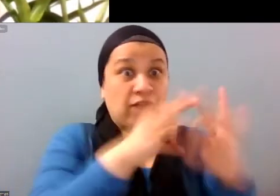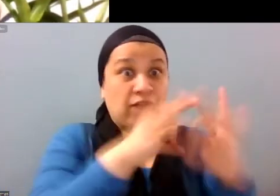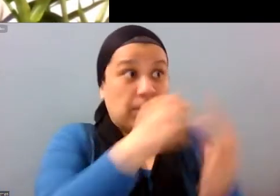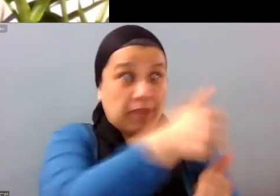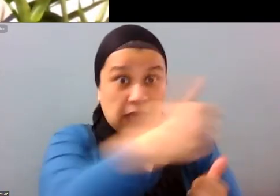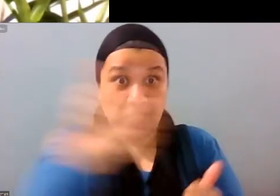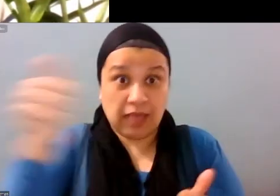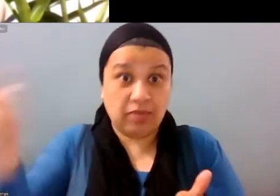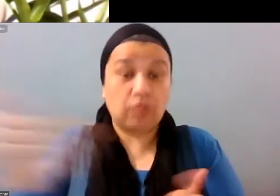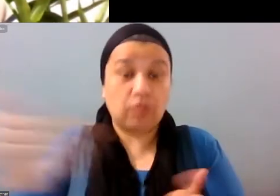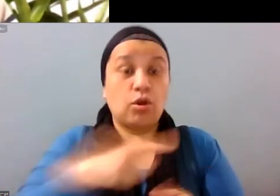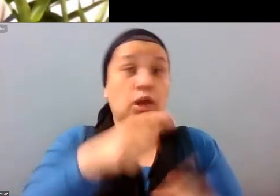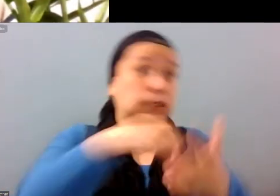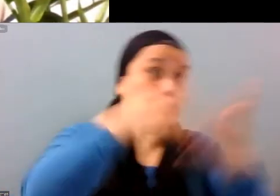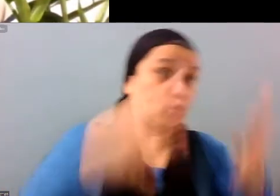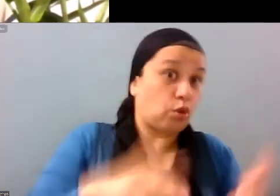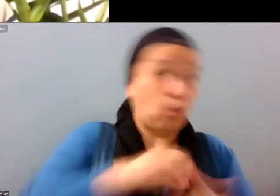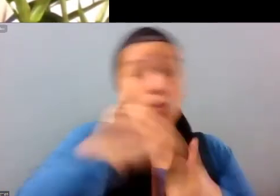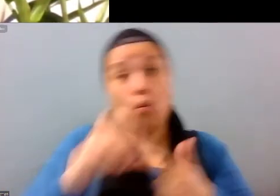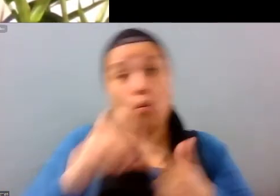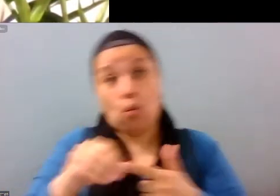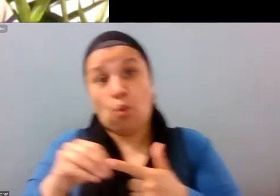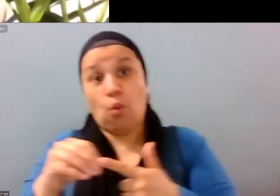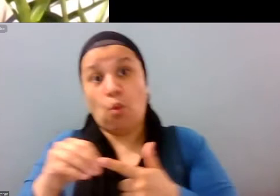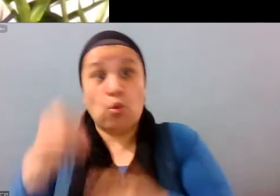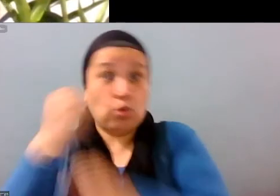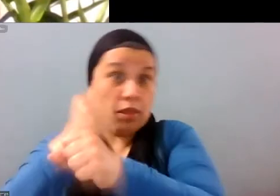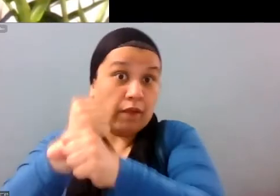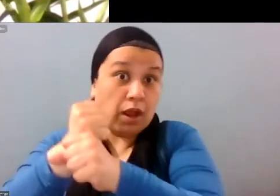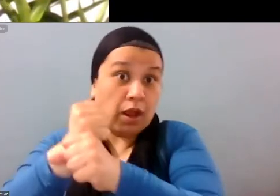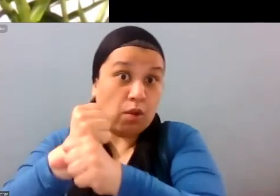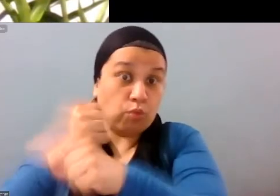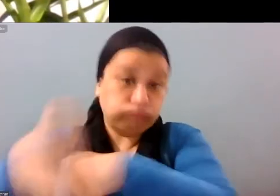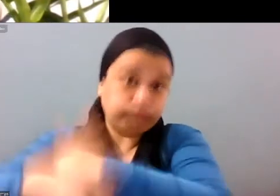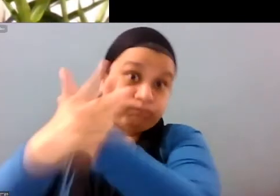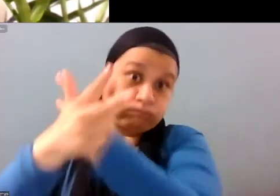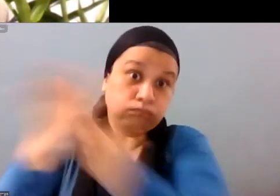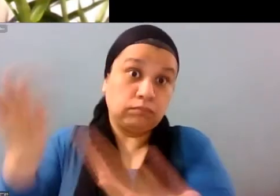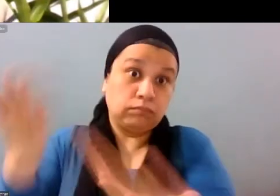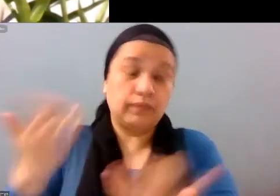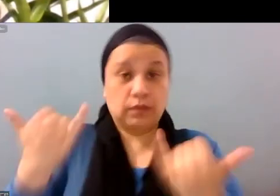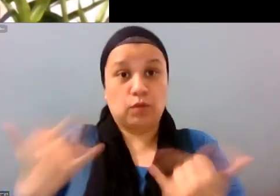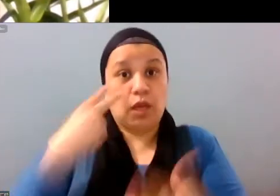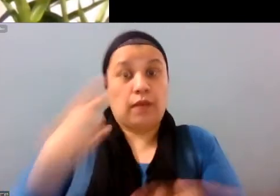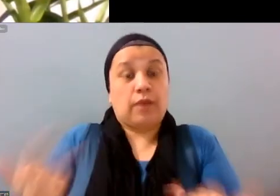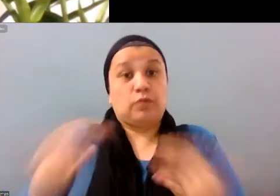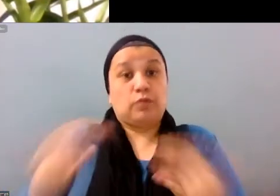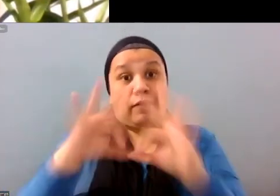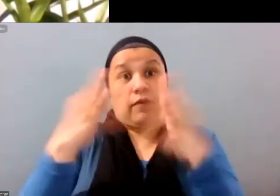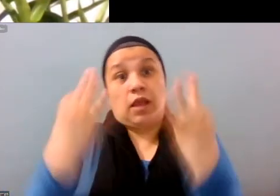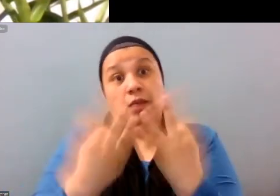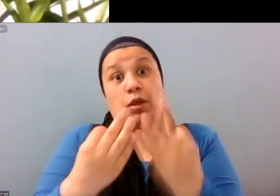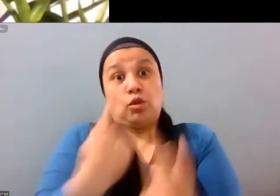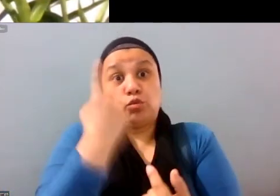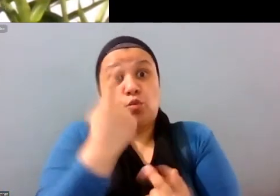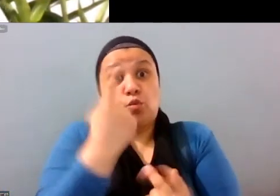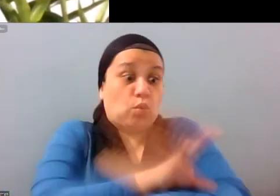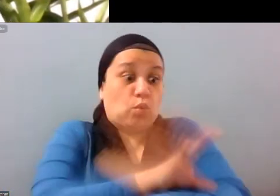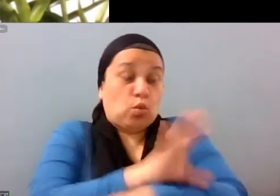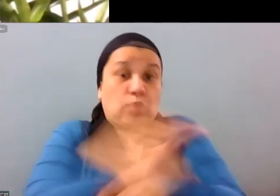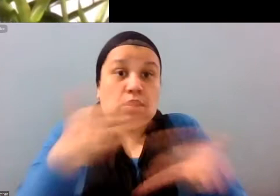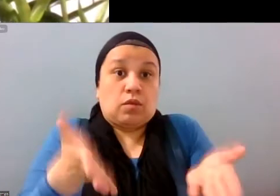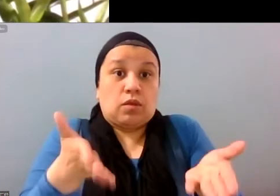o estudiando o en modalidad de teletrabajo porque también nos encontramos con por ejemplo una familia donde únicamente hay una computadora pero